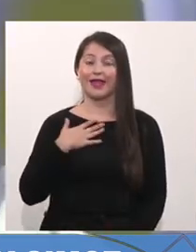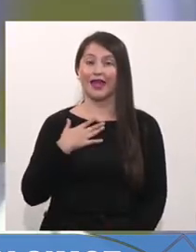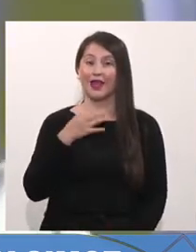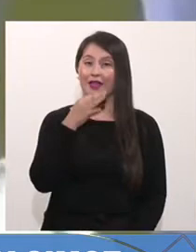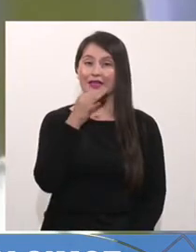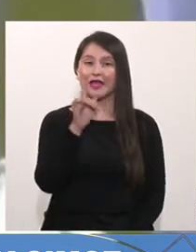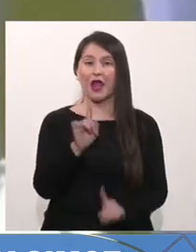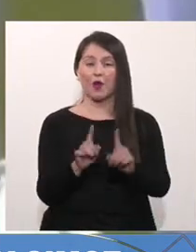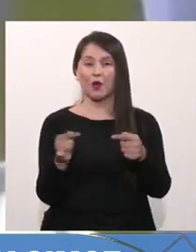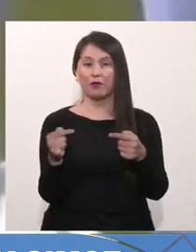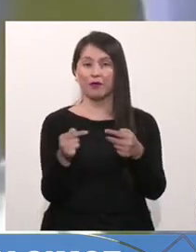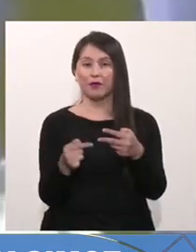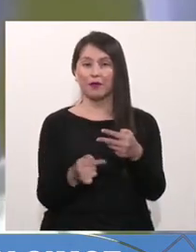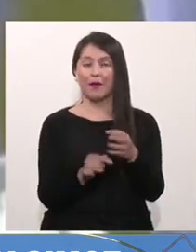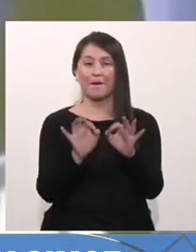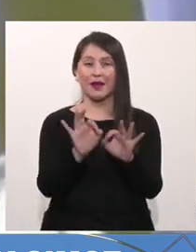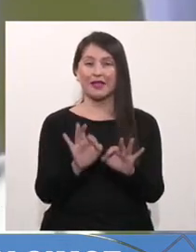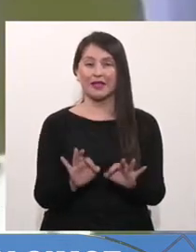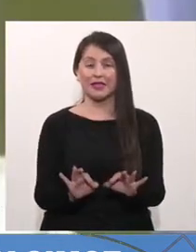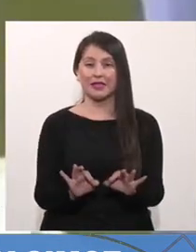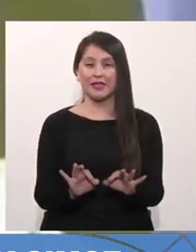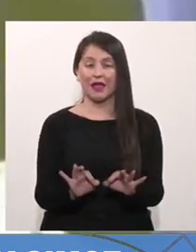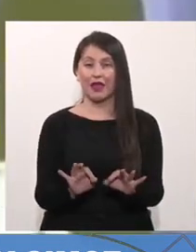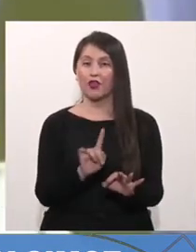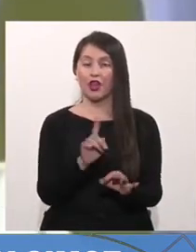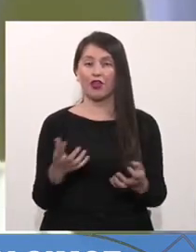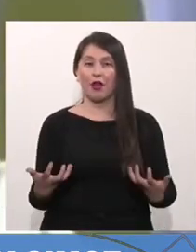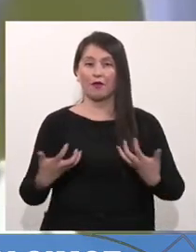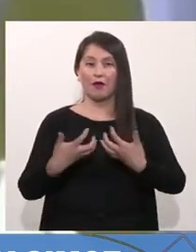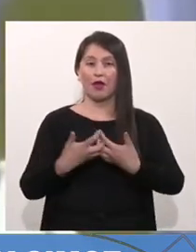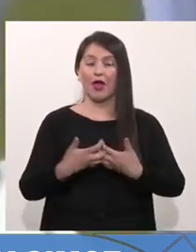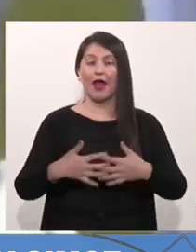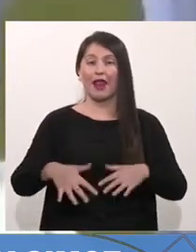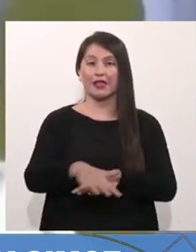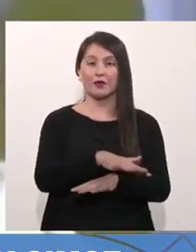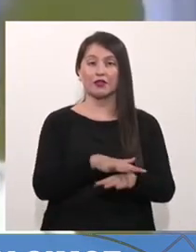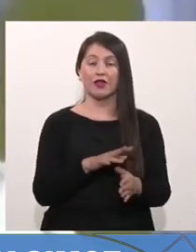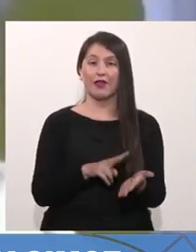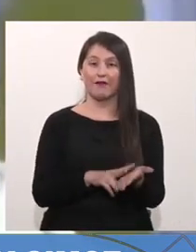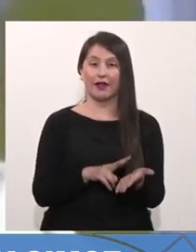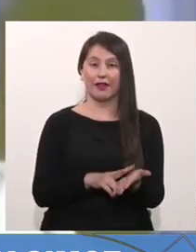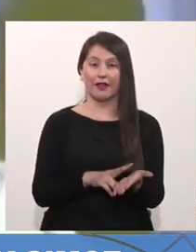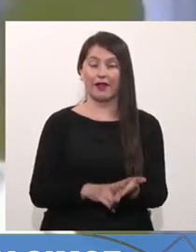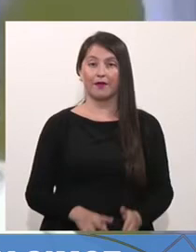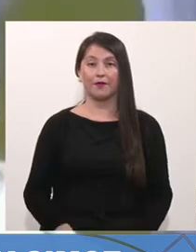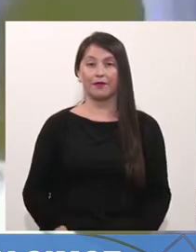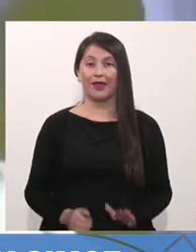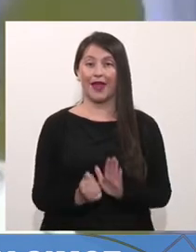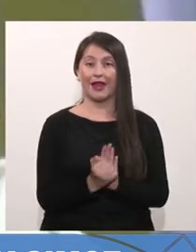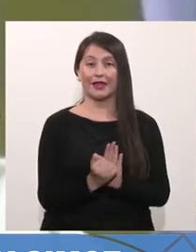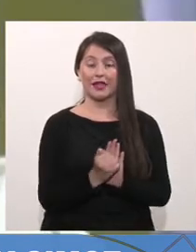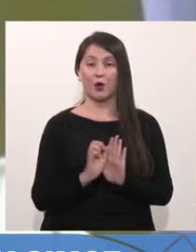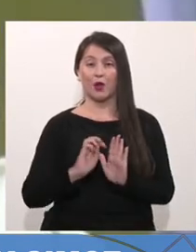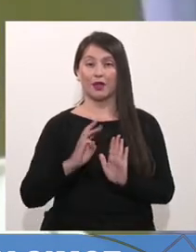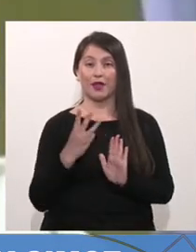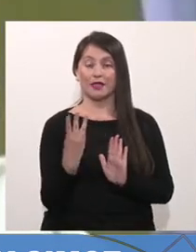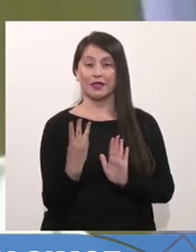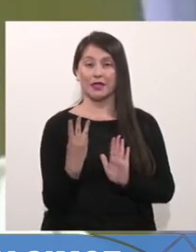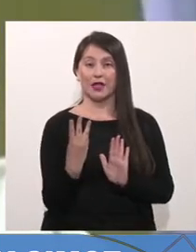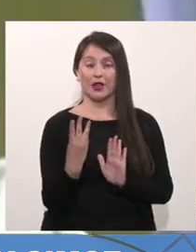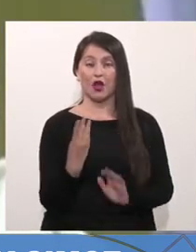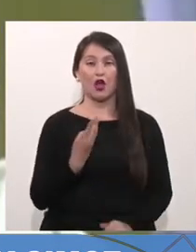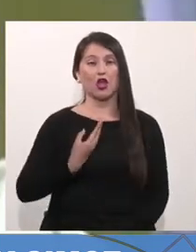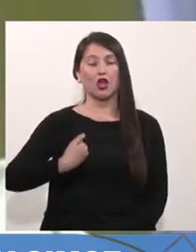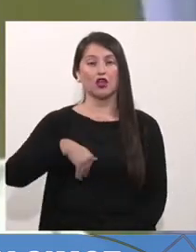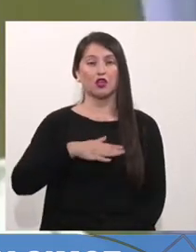algunas precisiones que no se ajustan a la realidad de lo que se han señalado. Respecto al artículo tercero